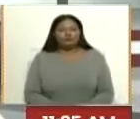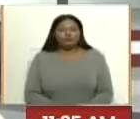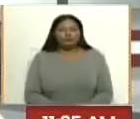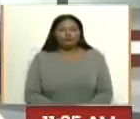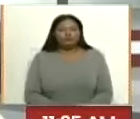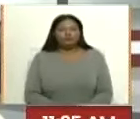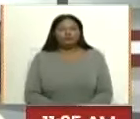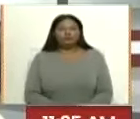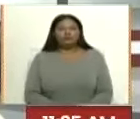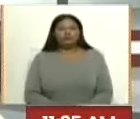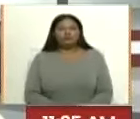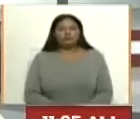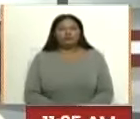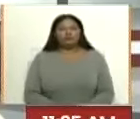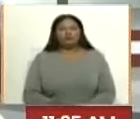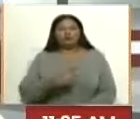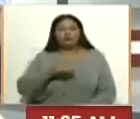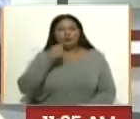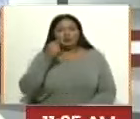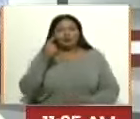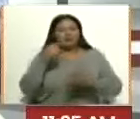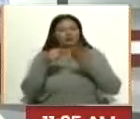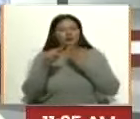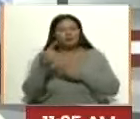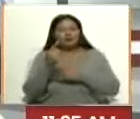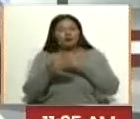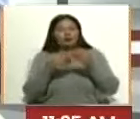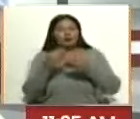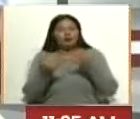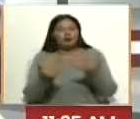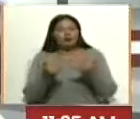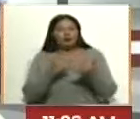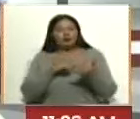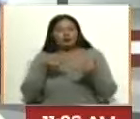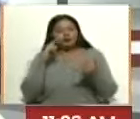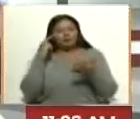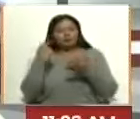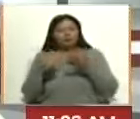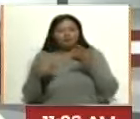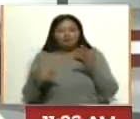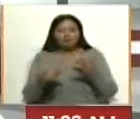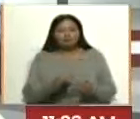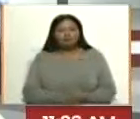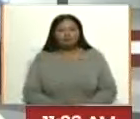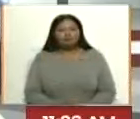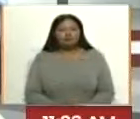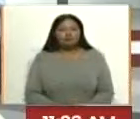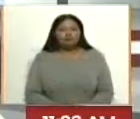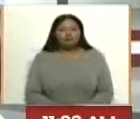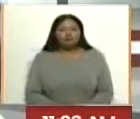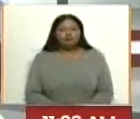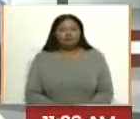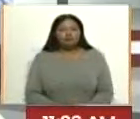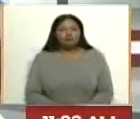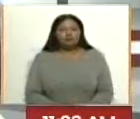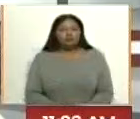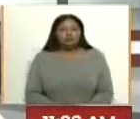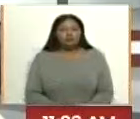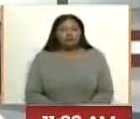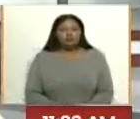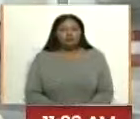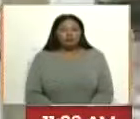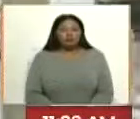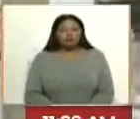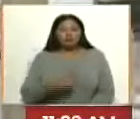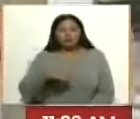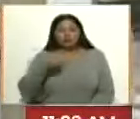ha estado vinculado a sus principales actores a las medidas, a los atajos, a, digamos, las medidas como los golpes de Estado. Son los